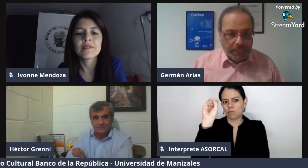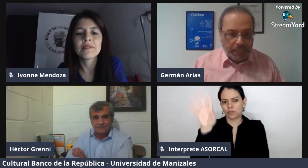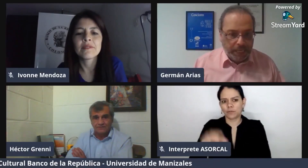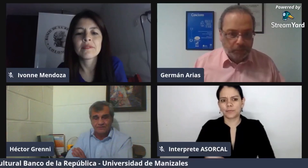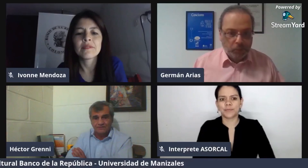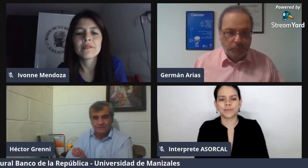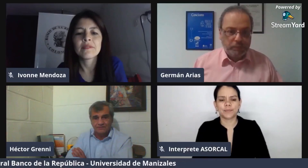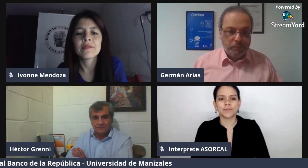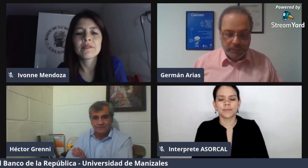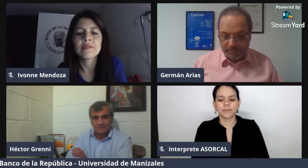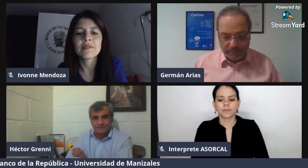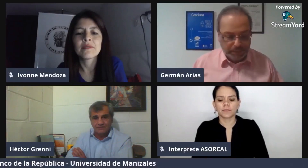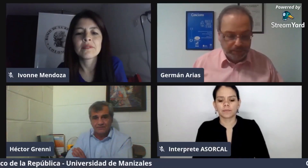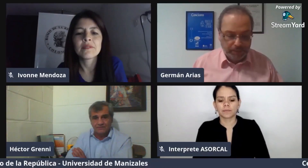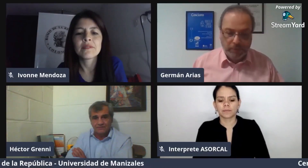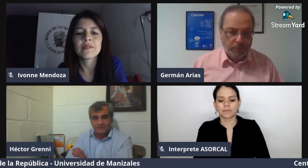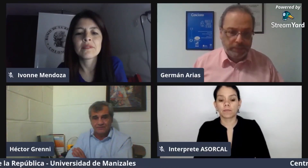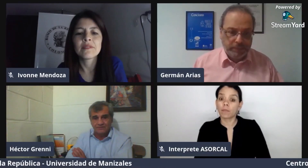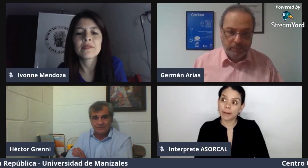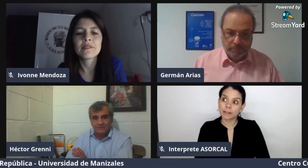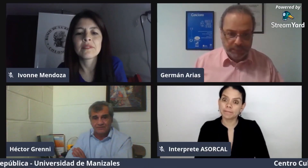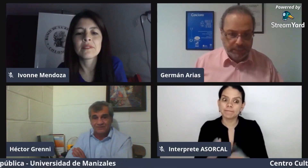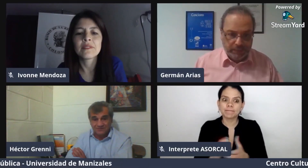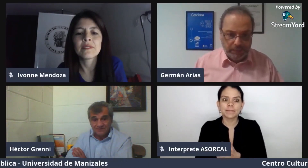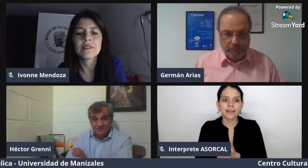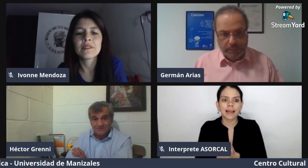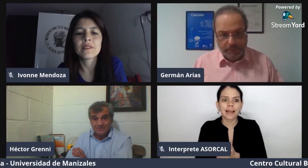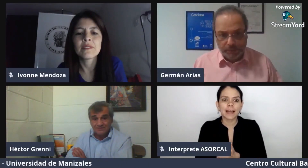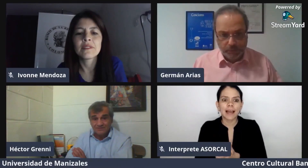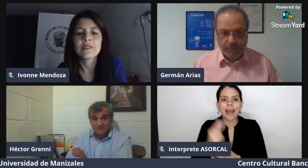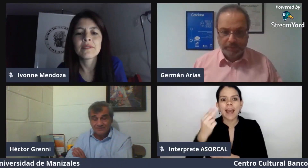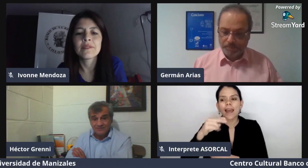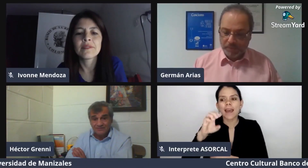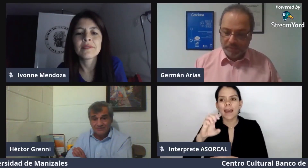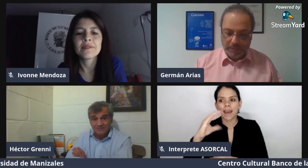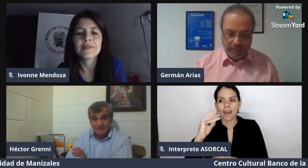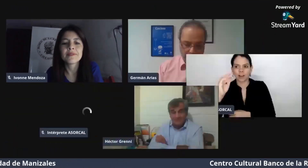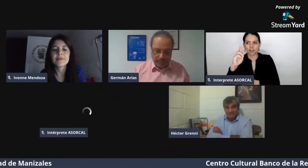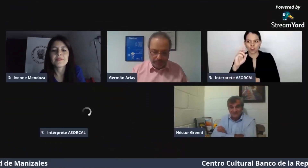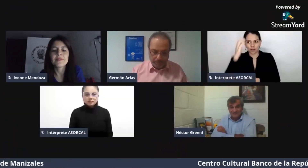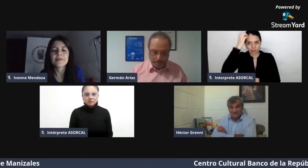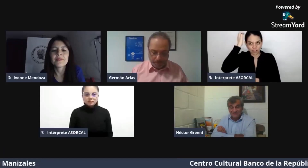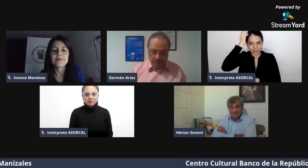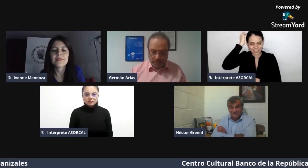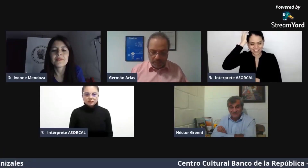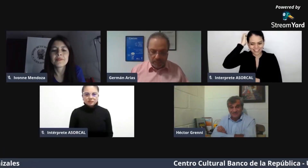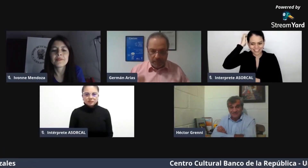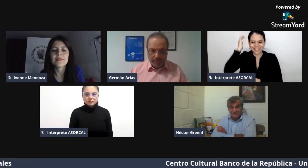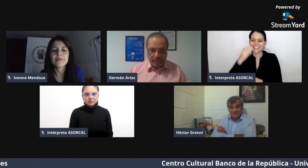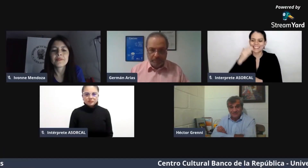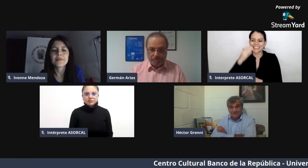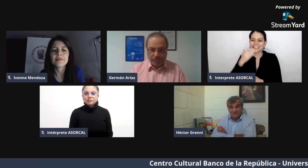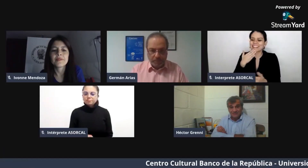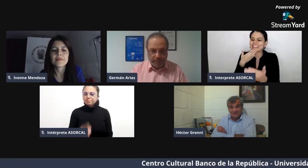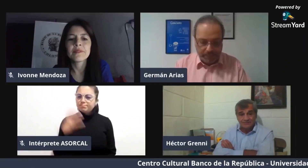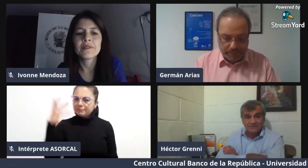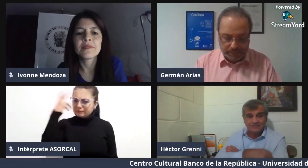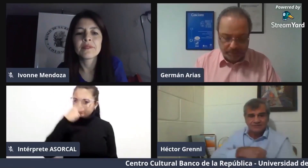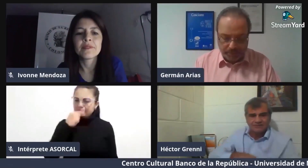Para Héctor, pues muchísimas gracias, una ponencia brillante, maravillosa, y